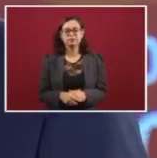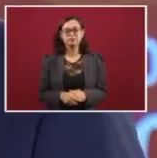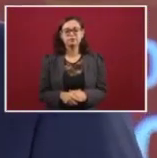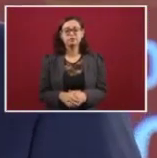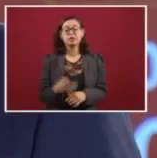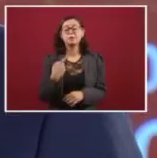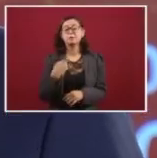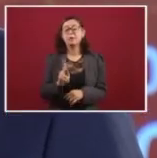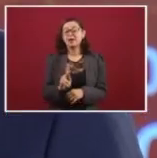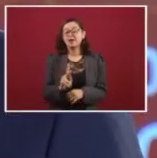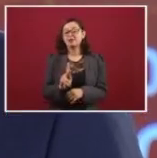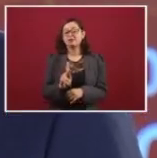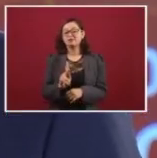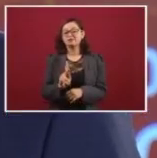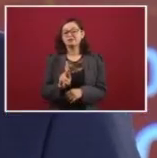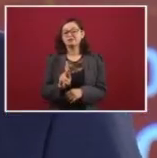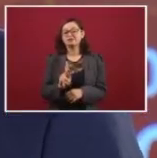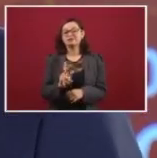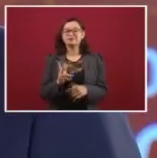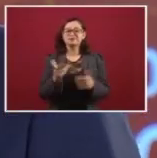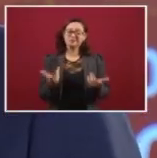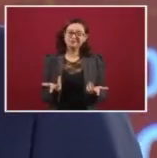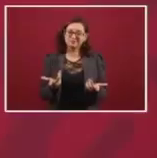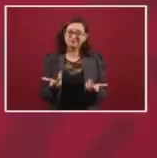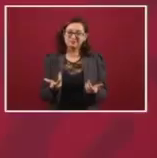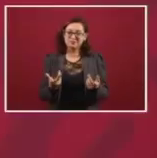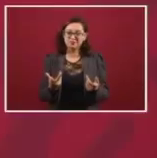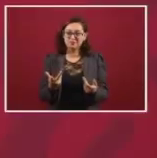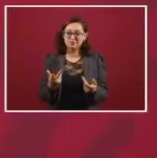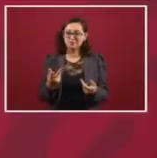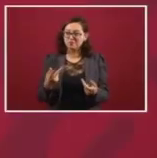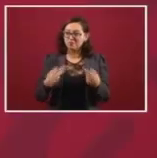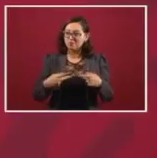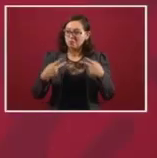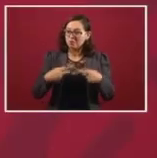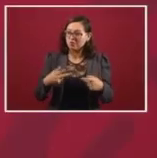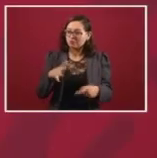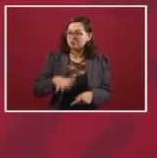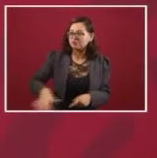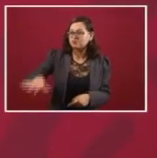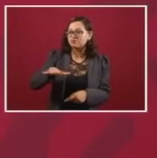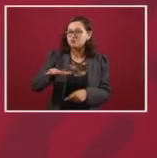siempre y cuando no haya democracia, no haya libertad.